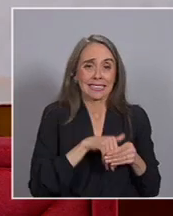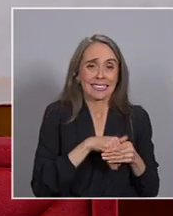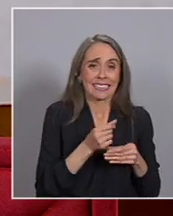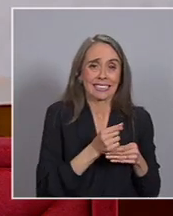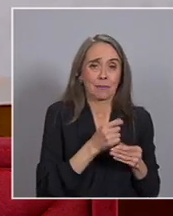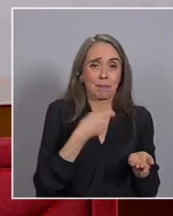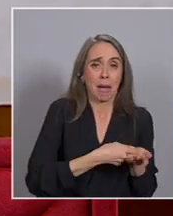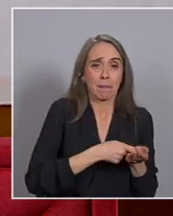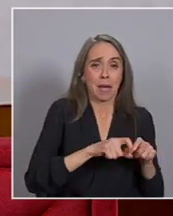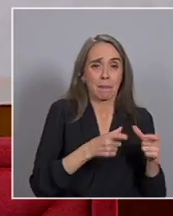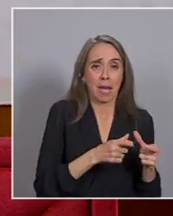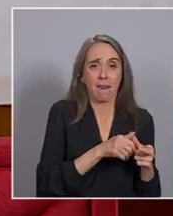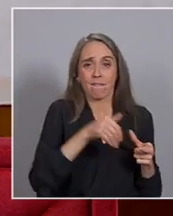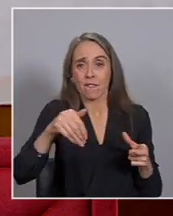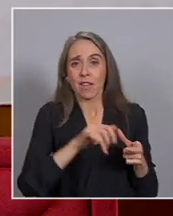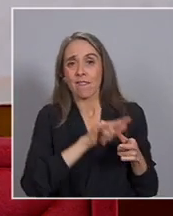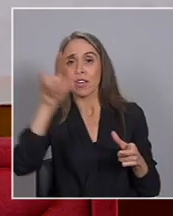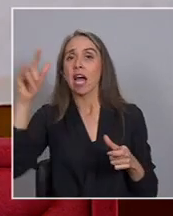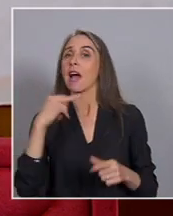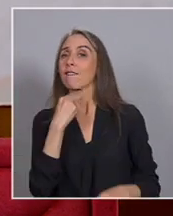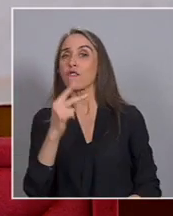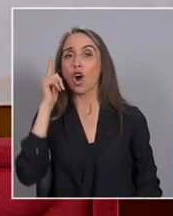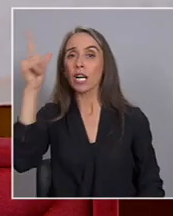para los viajes, para los implementos,